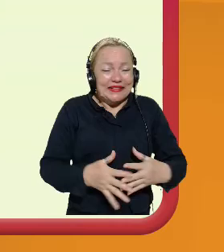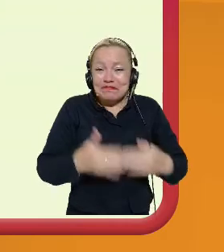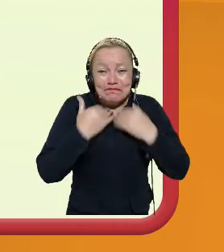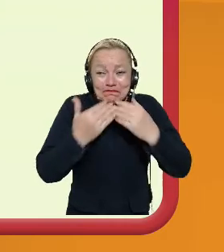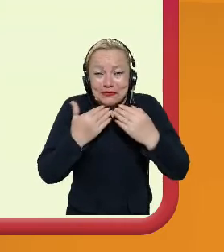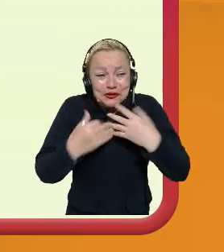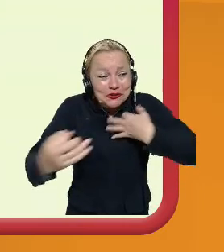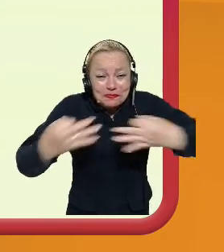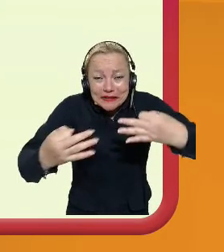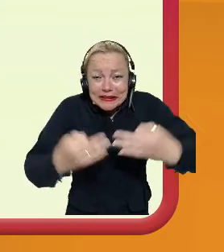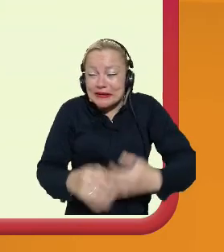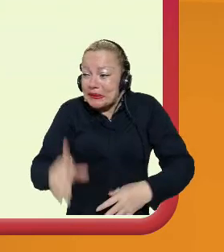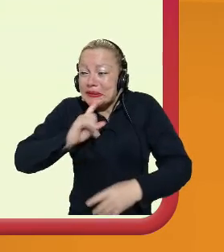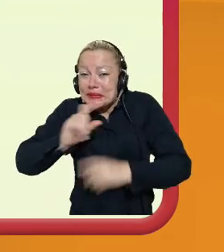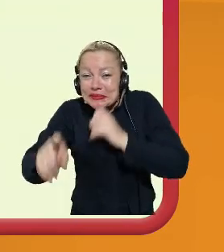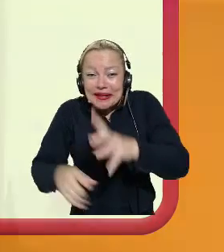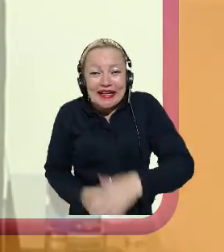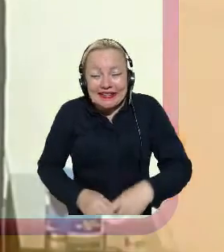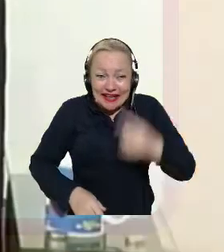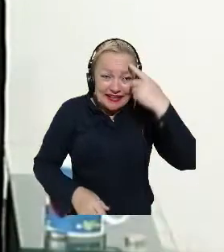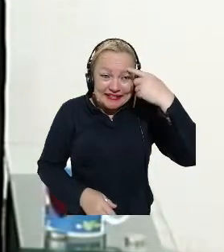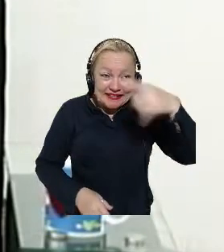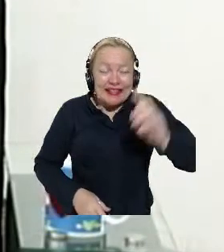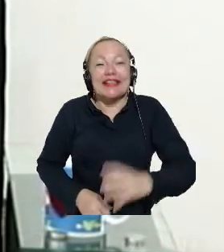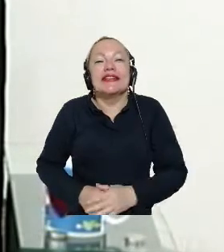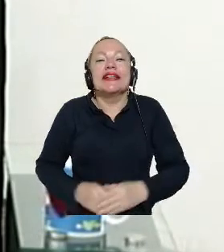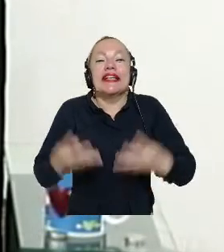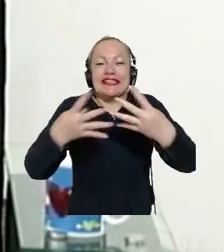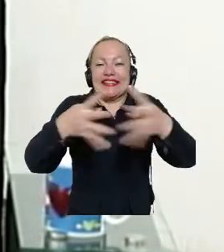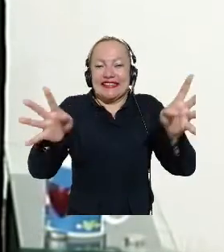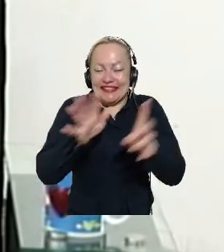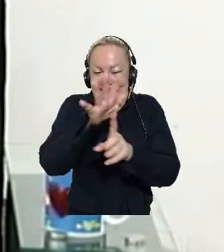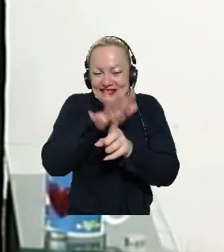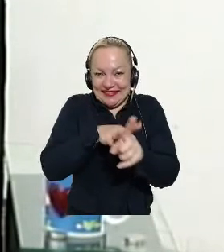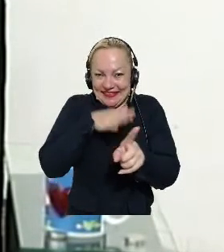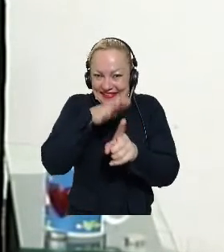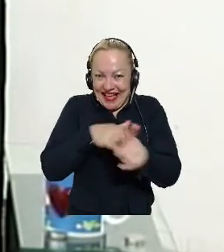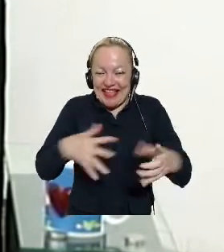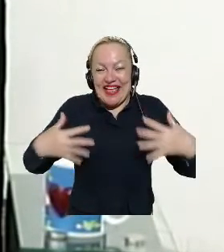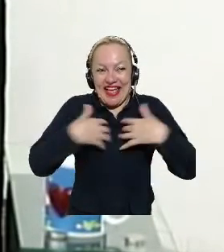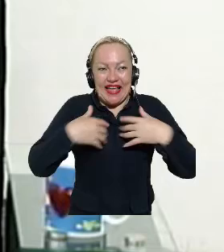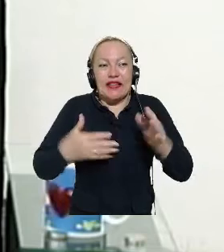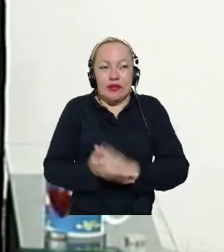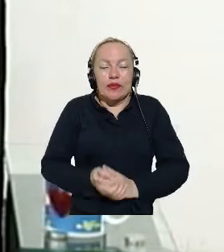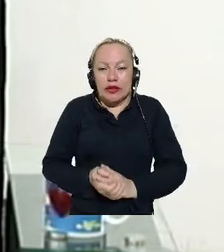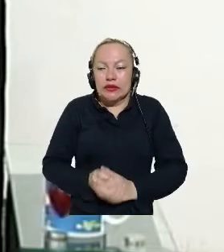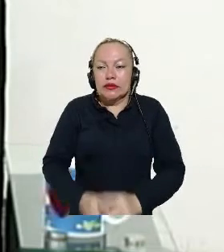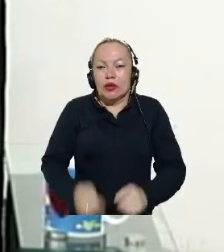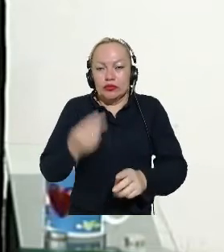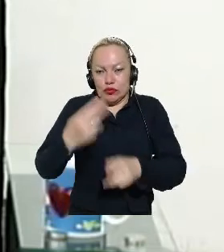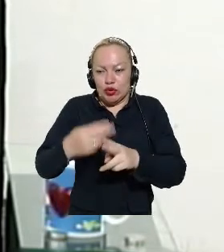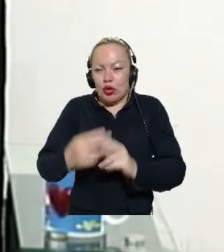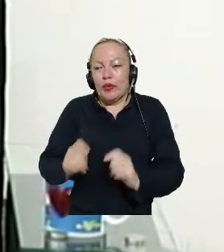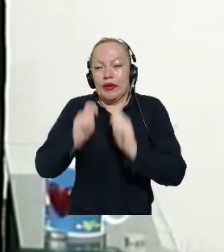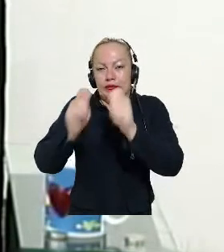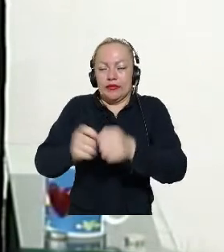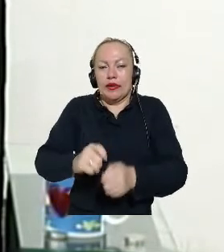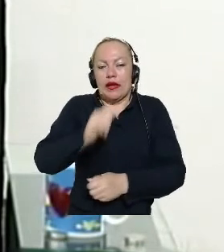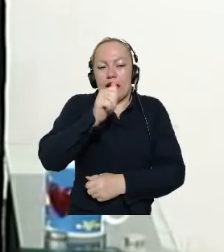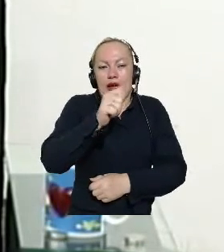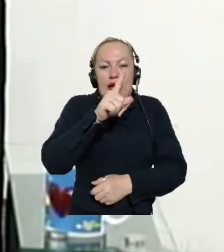supe. Y así quedó el enigma. Bueno, entonces para Alejandro Cardini, pues su nombre sí sé por qué lleva el nombre de Alejandro